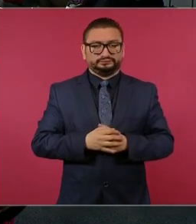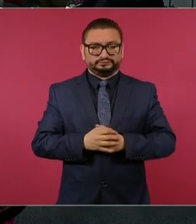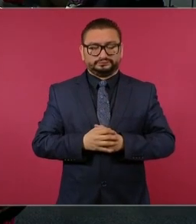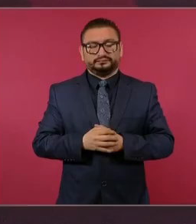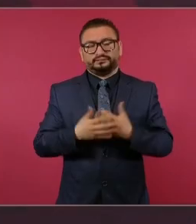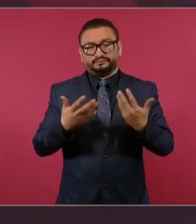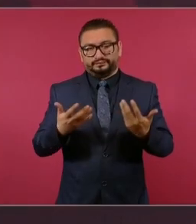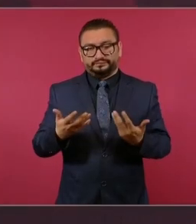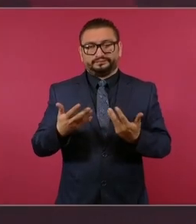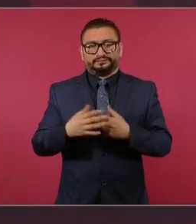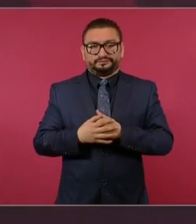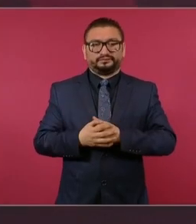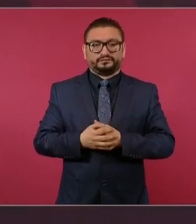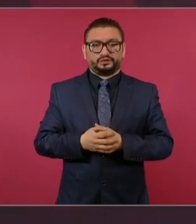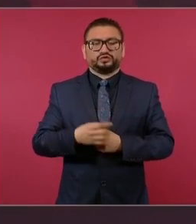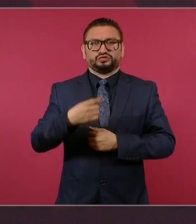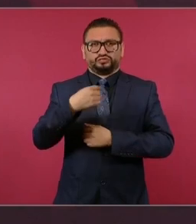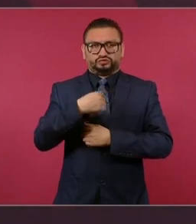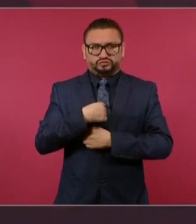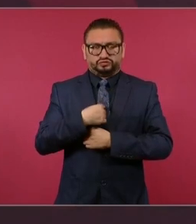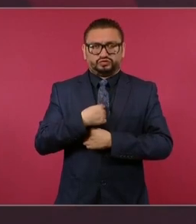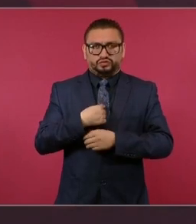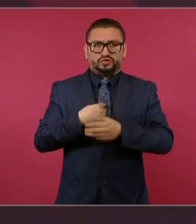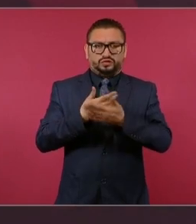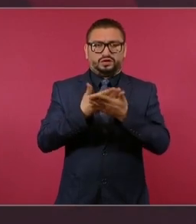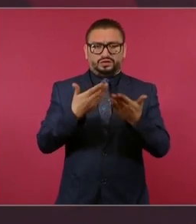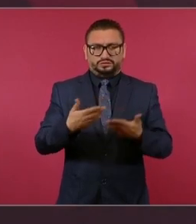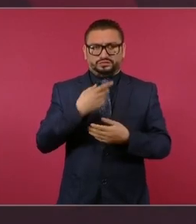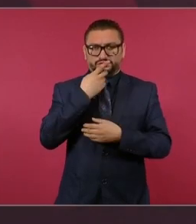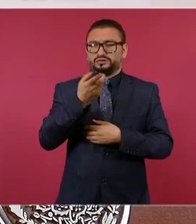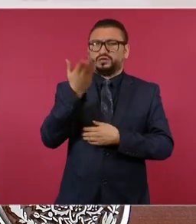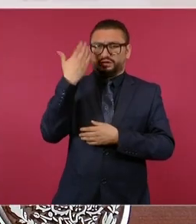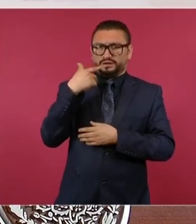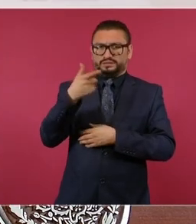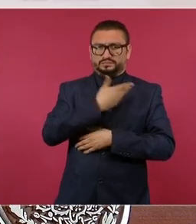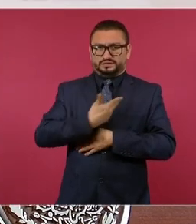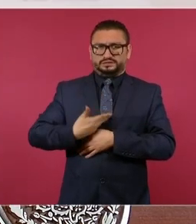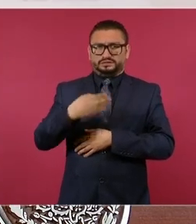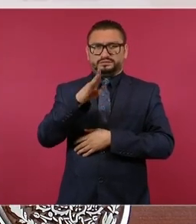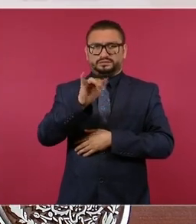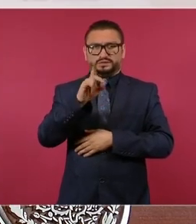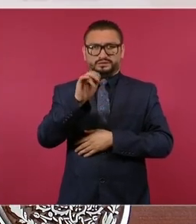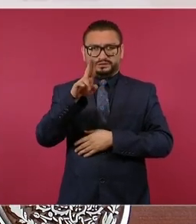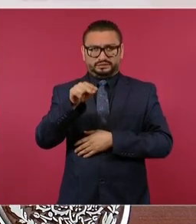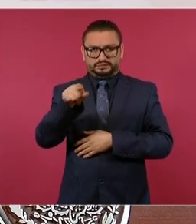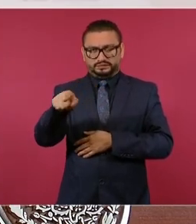Entonces, yo sostengo ahora, se lo dije al presidente Biden,